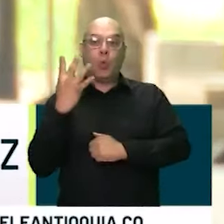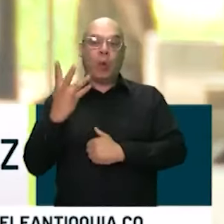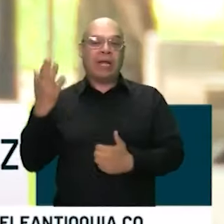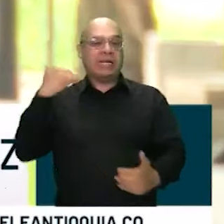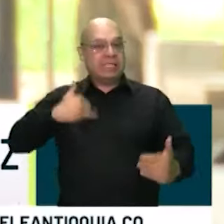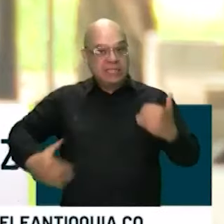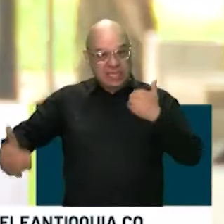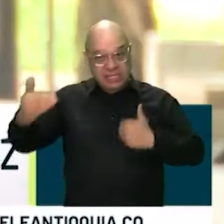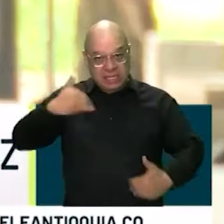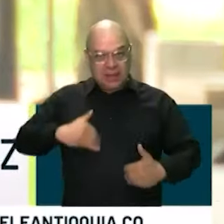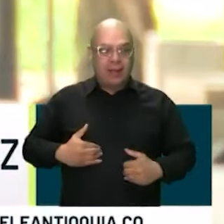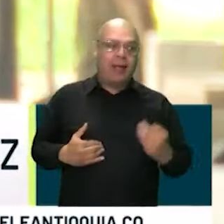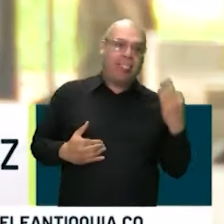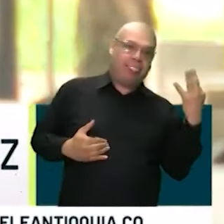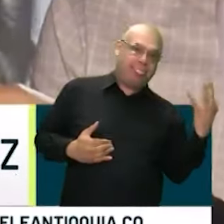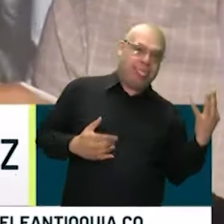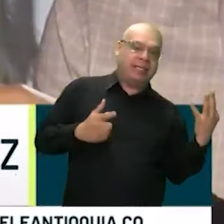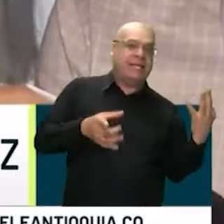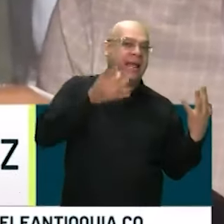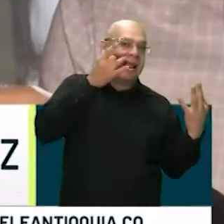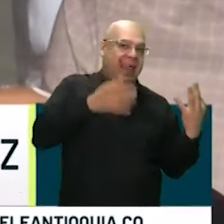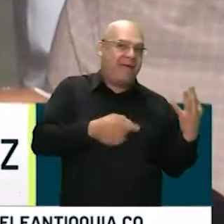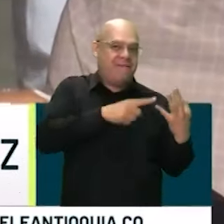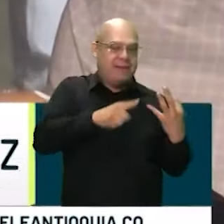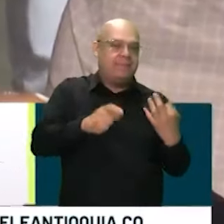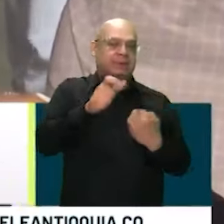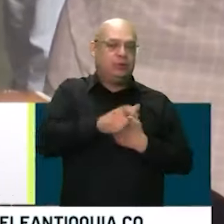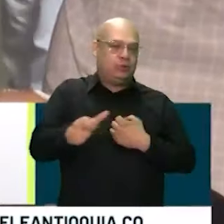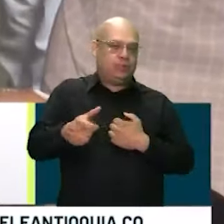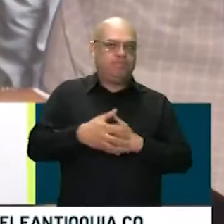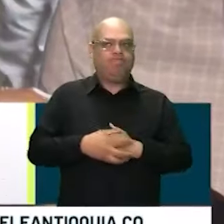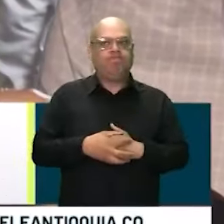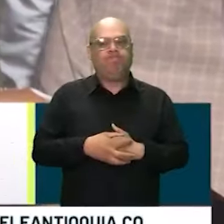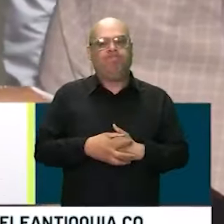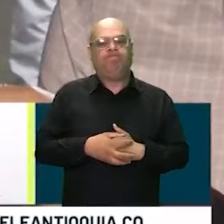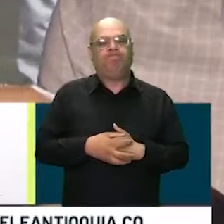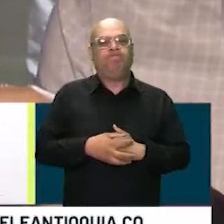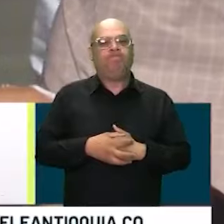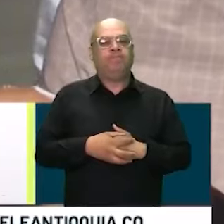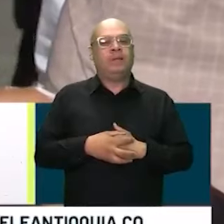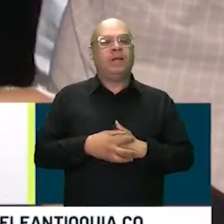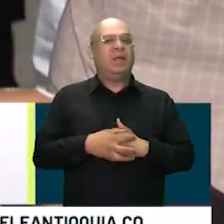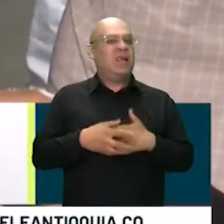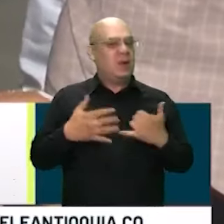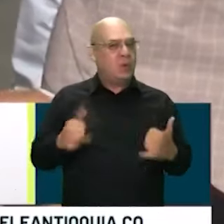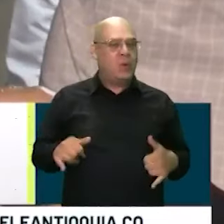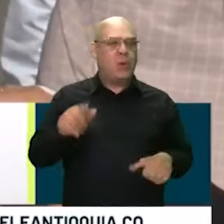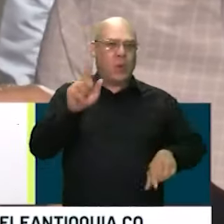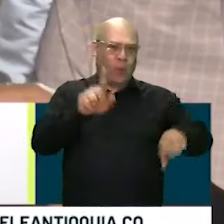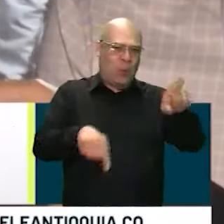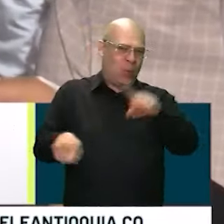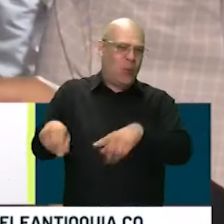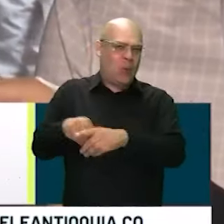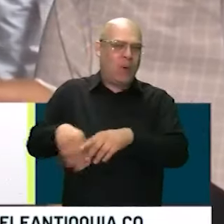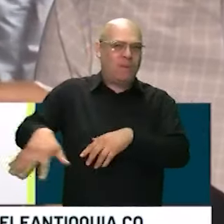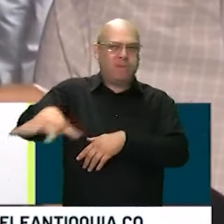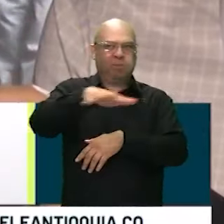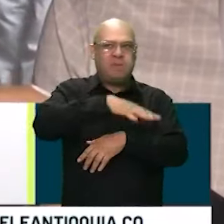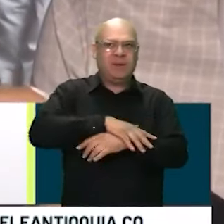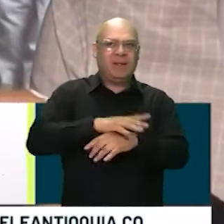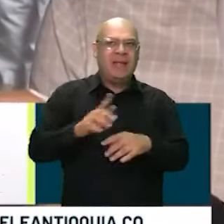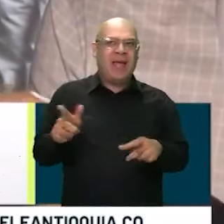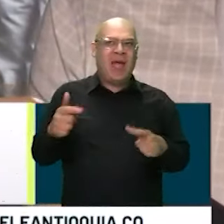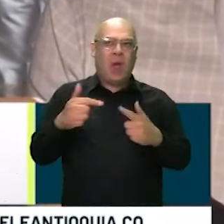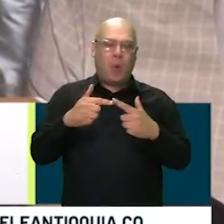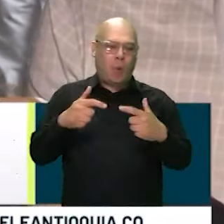y 3 revisten gravedad. Hemos detectado momentos en que se disfrazan y cambian sus distintivos